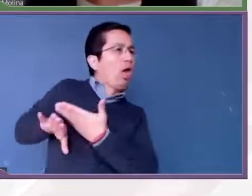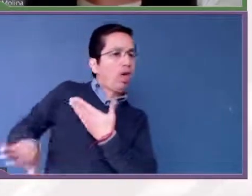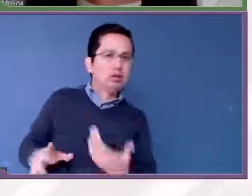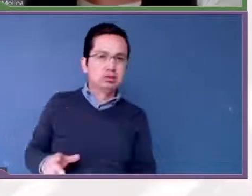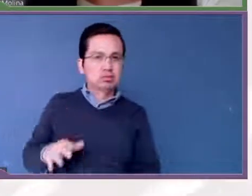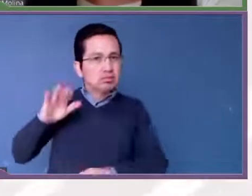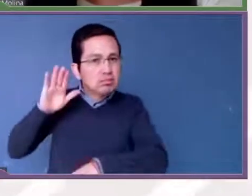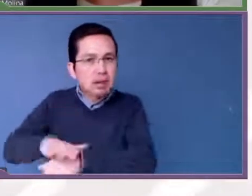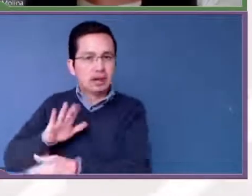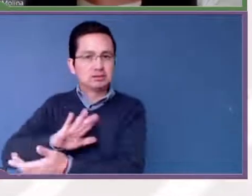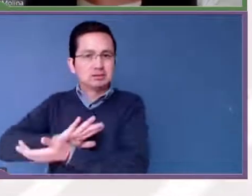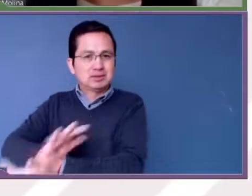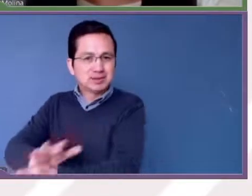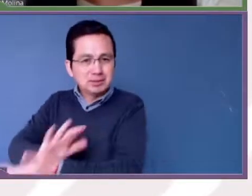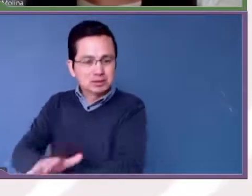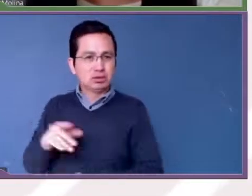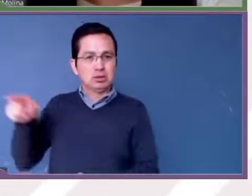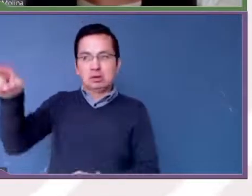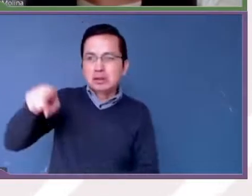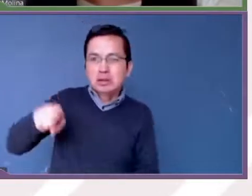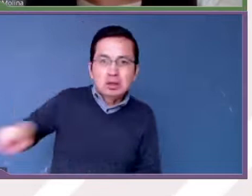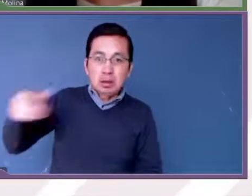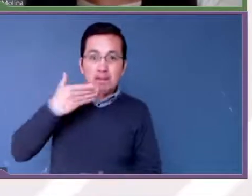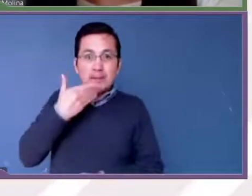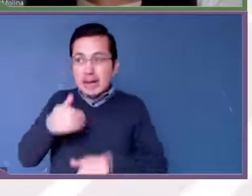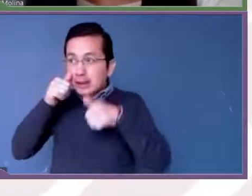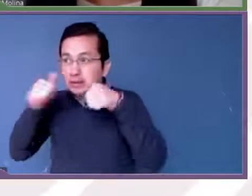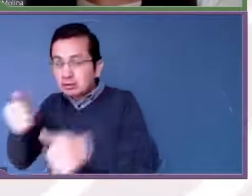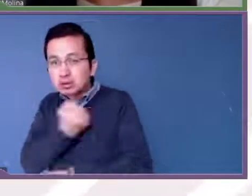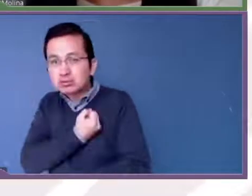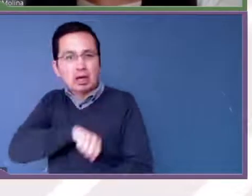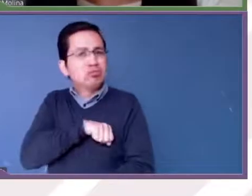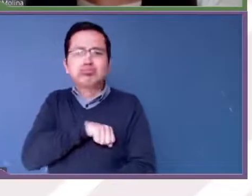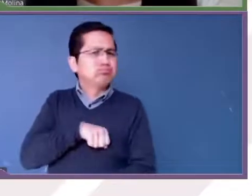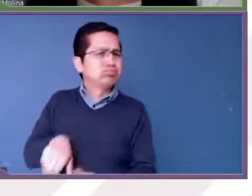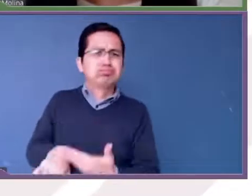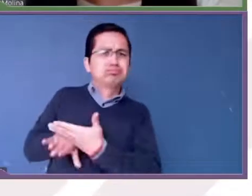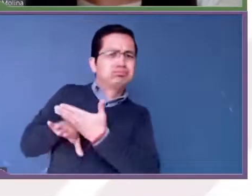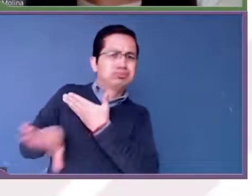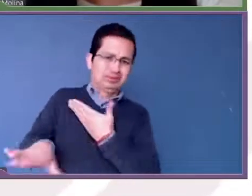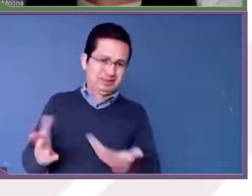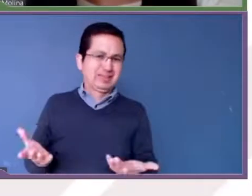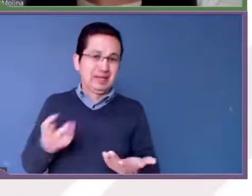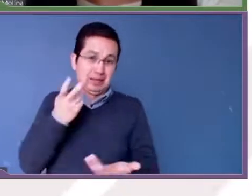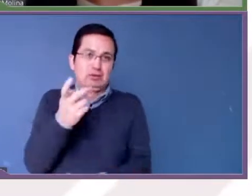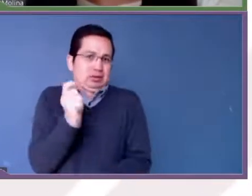implicaban restricción en el acceso al derecho a la salud, digamos, a través de la vacuna, ¿no?